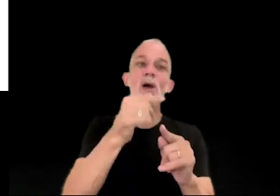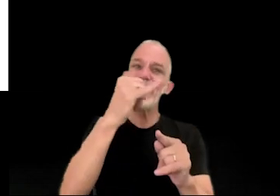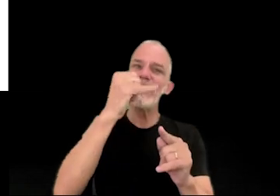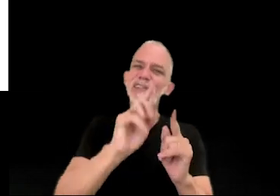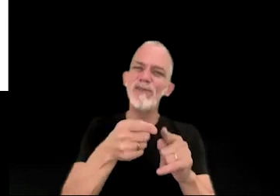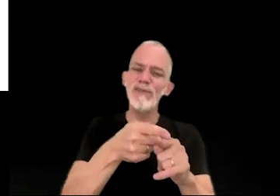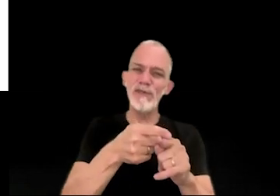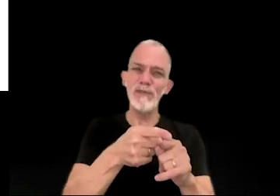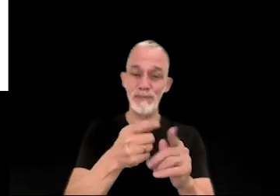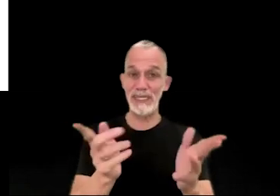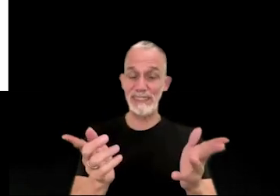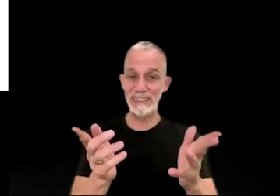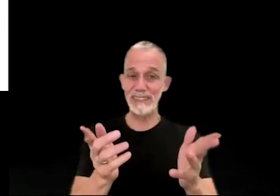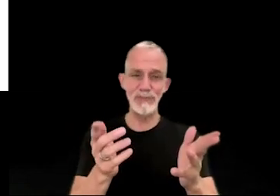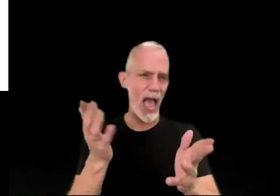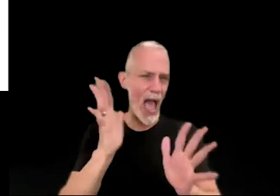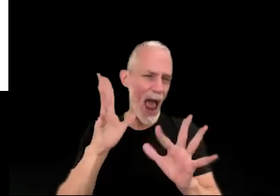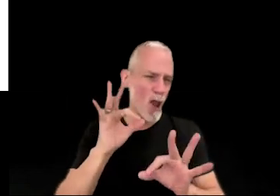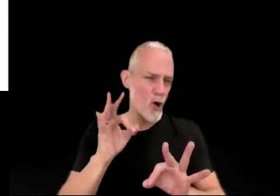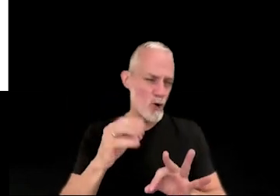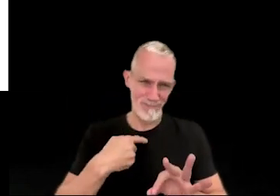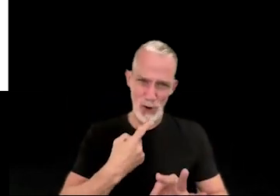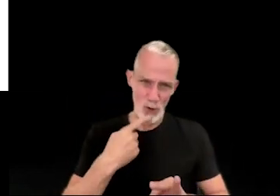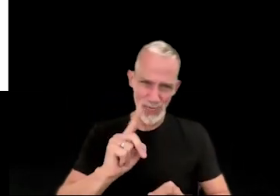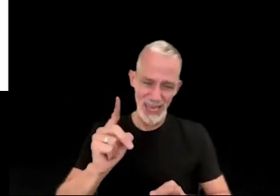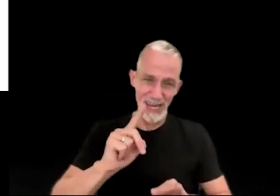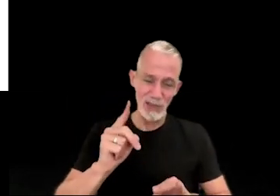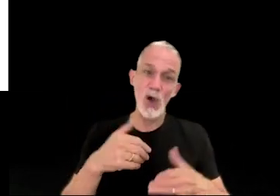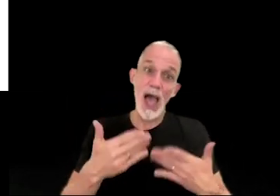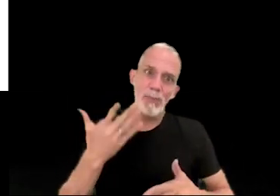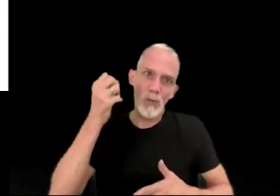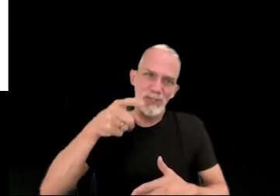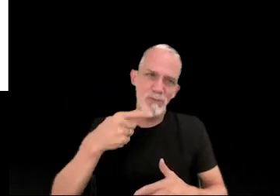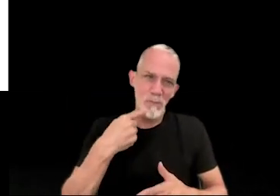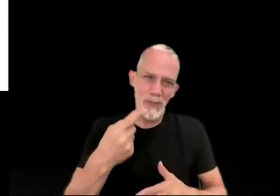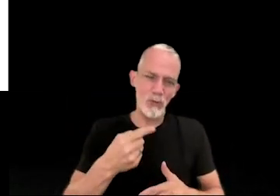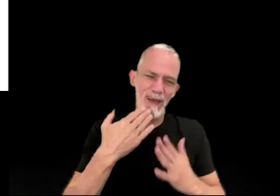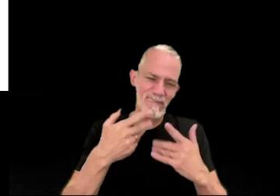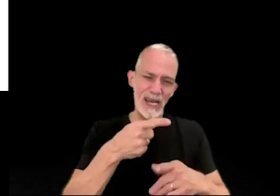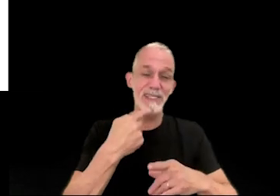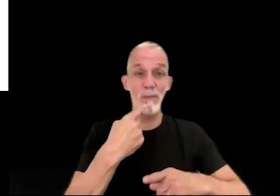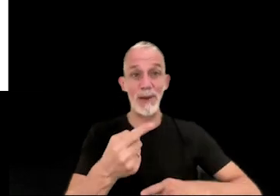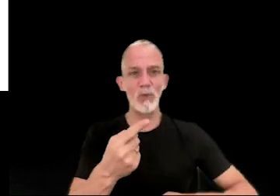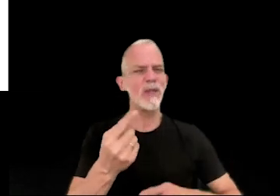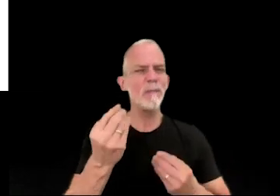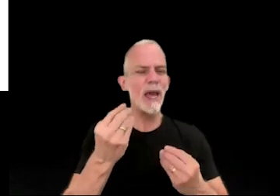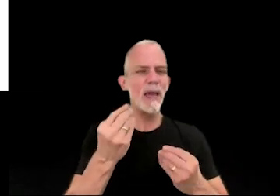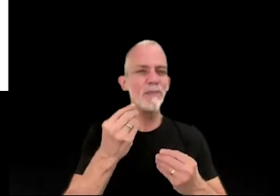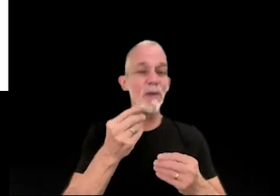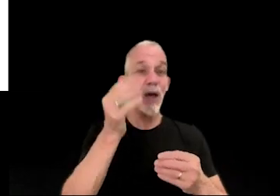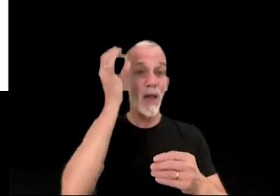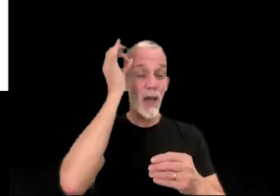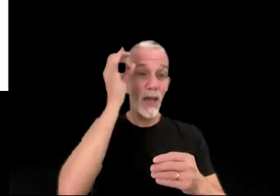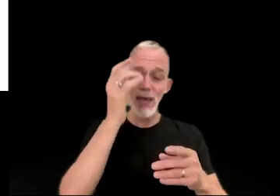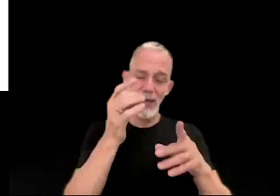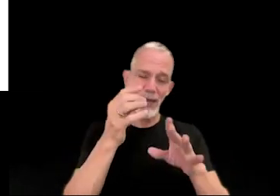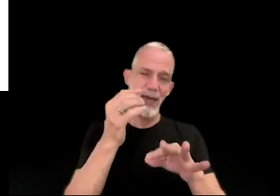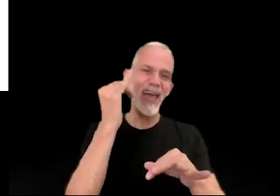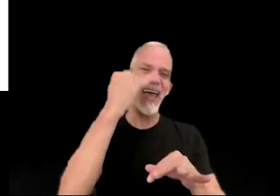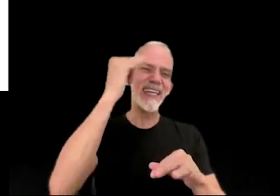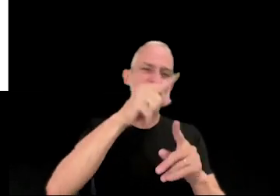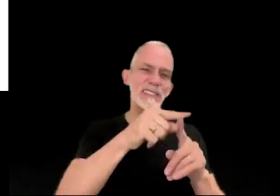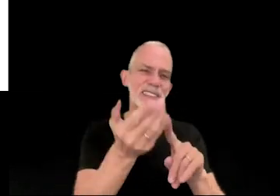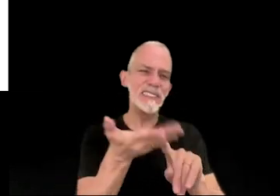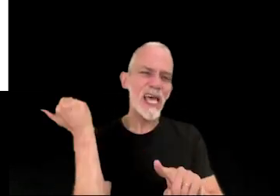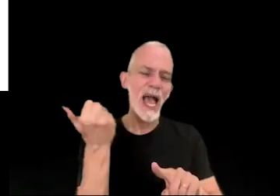ese caso, algo que no dije y aprovecho muchísimo esta pregunta y la agradezco, para que la condonación opere, tiene que ingresarse